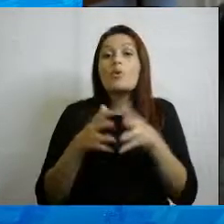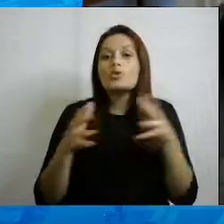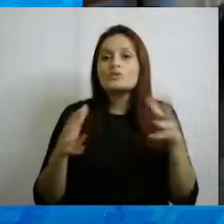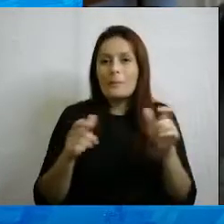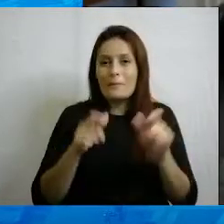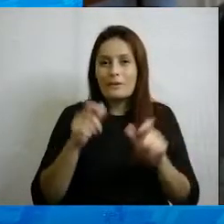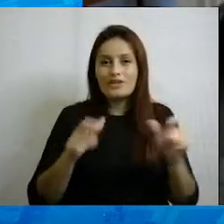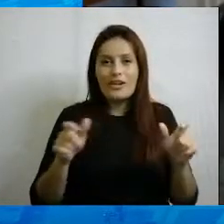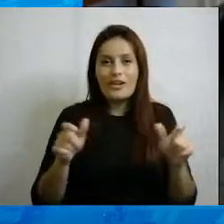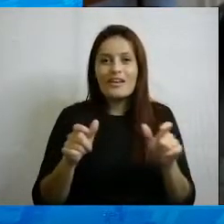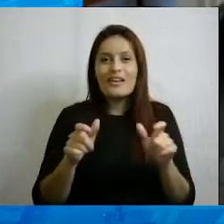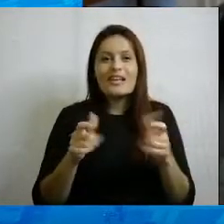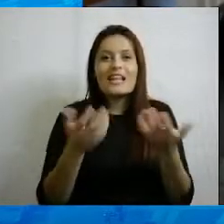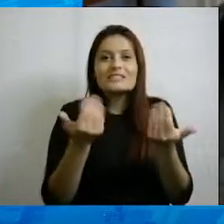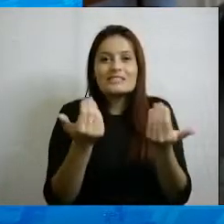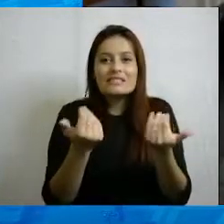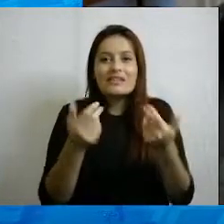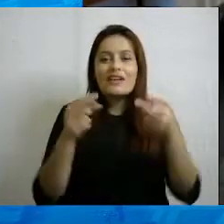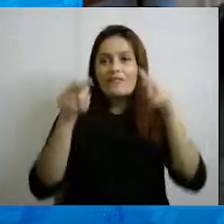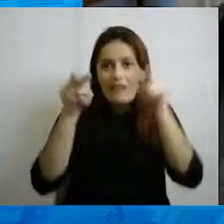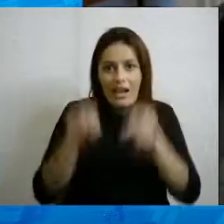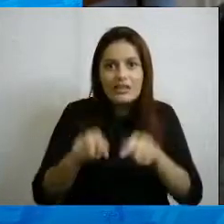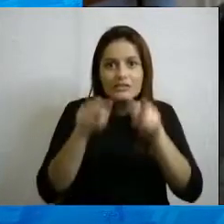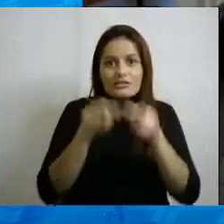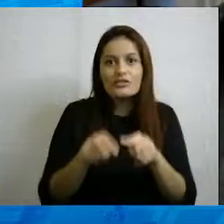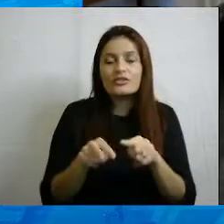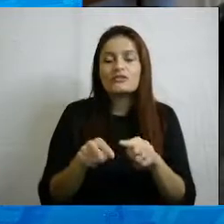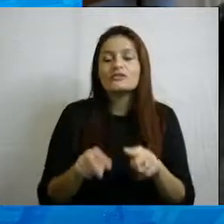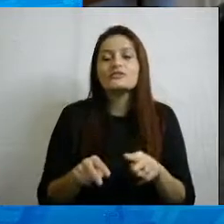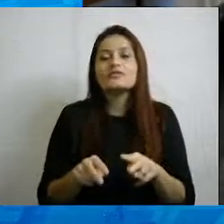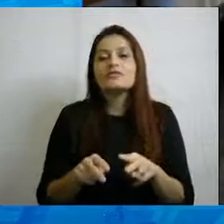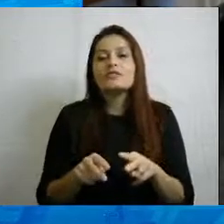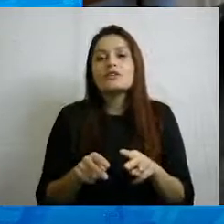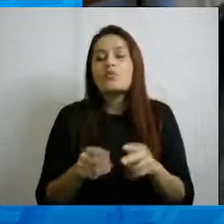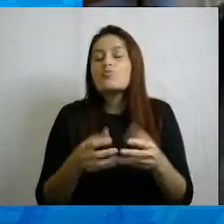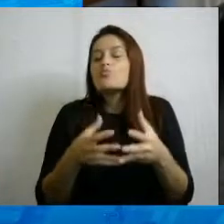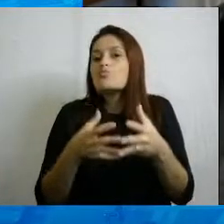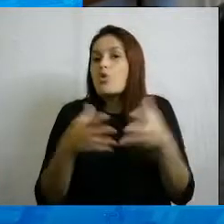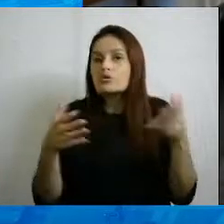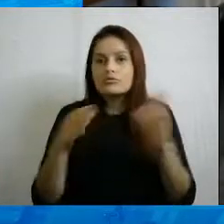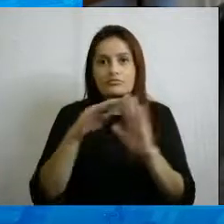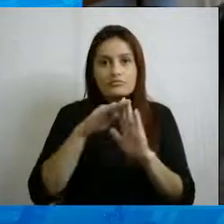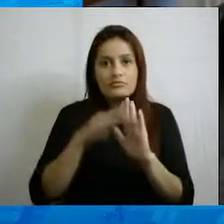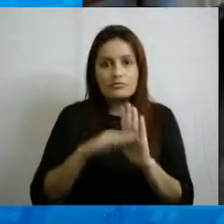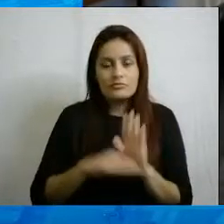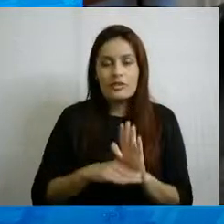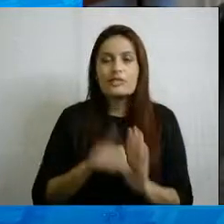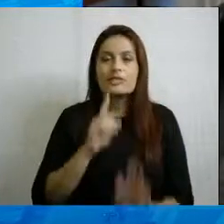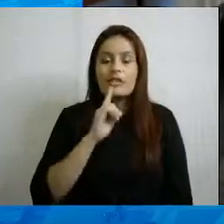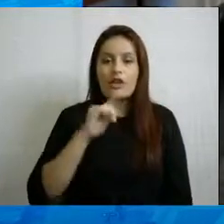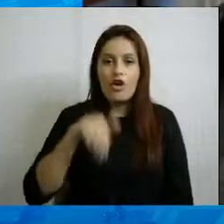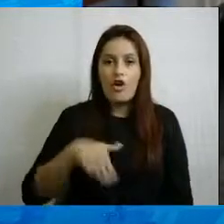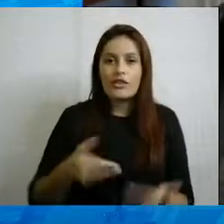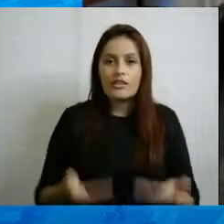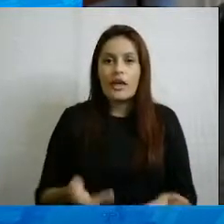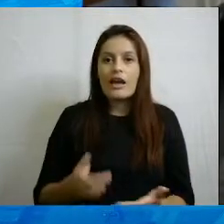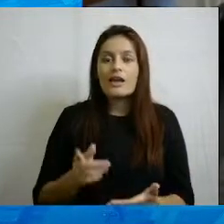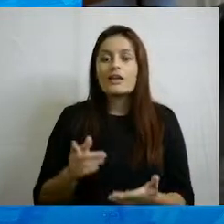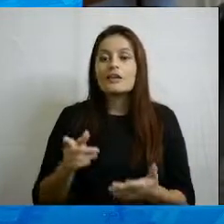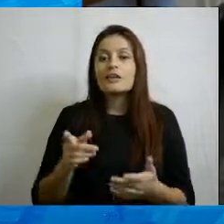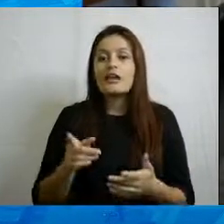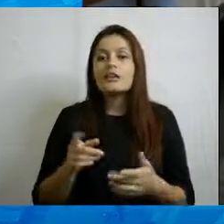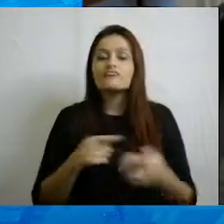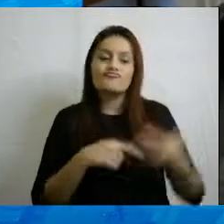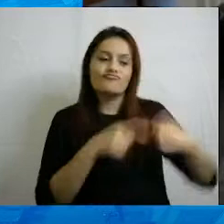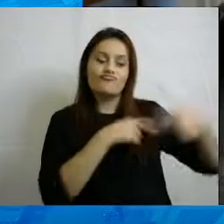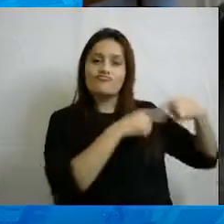de seguridad y de fiscalización y el cumplimiento de las cantidades de ordenanzas que tenemos hoy día. Entonces, hay un problema estructural que viene de